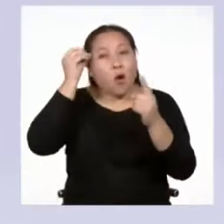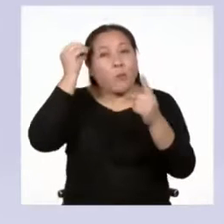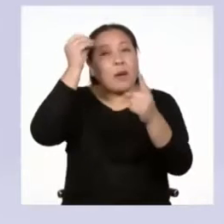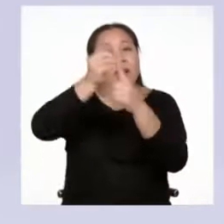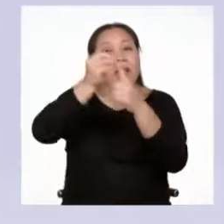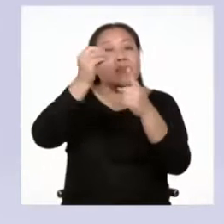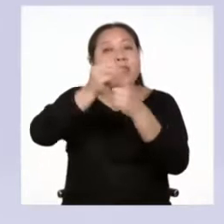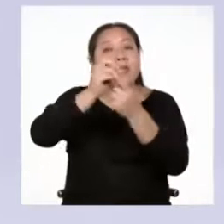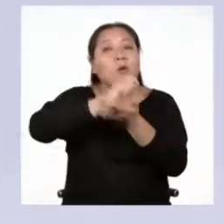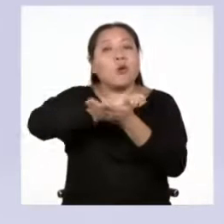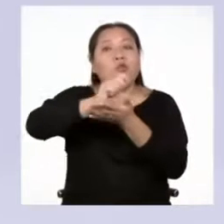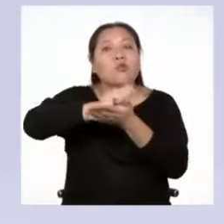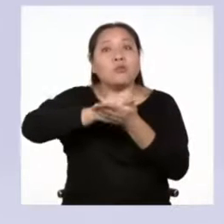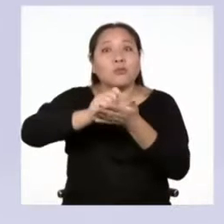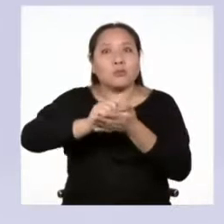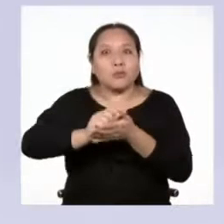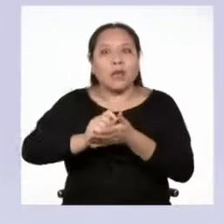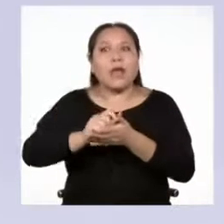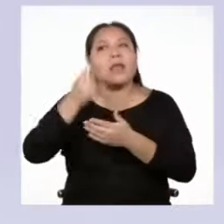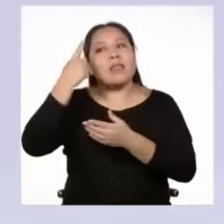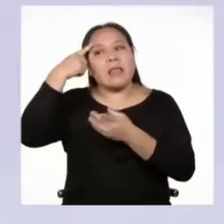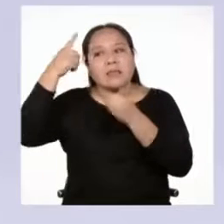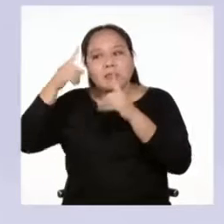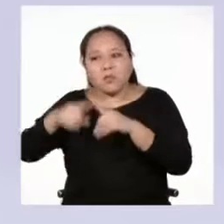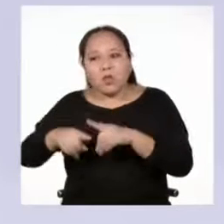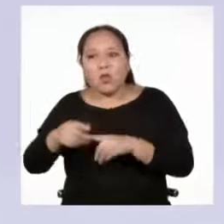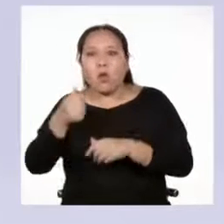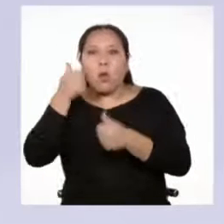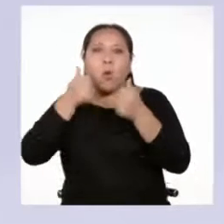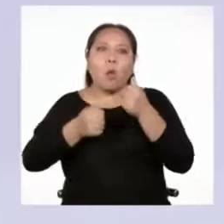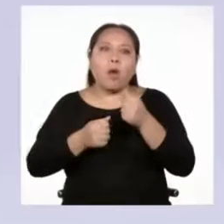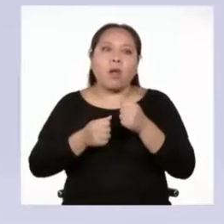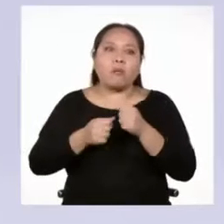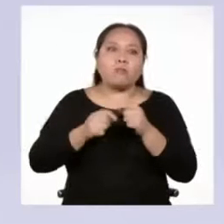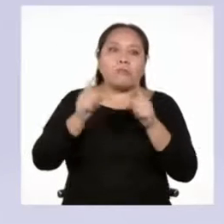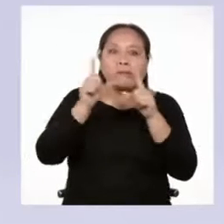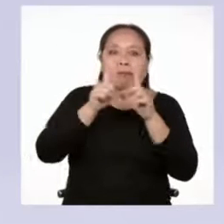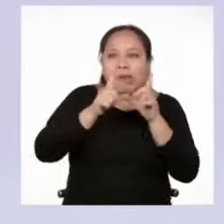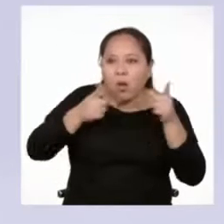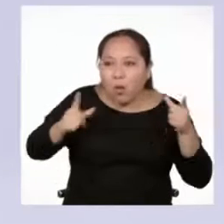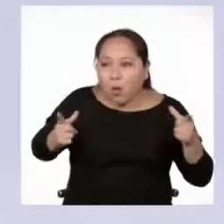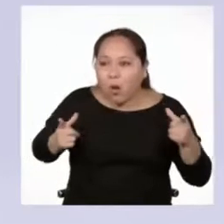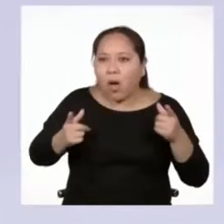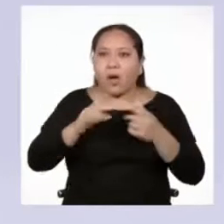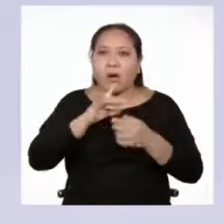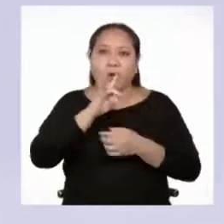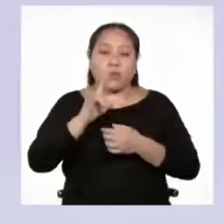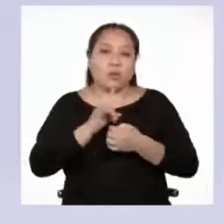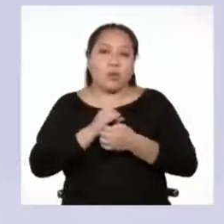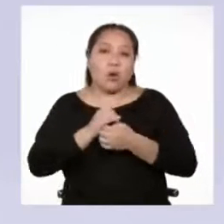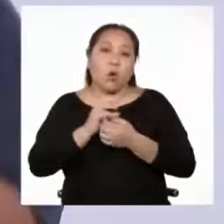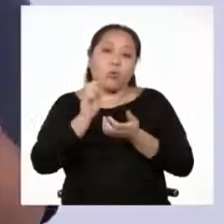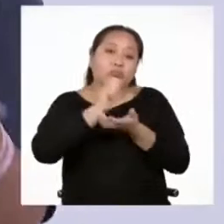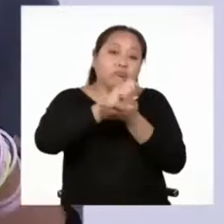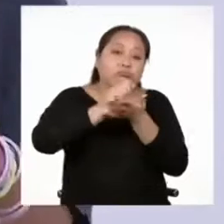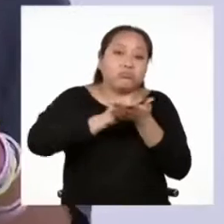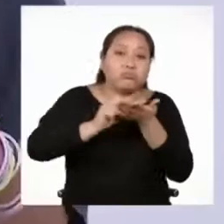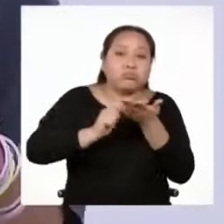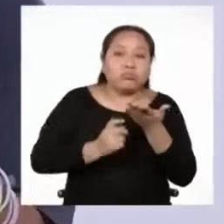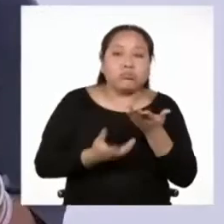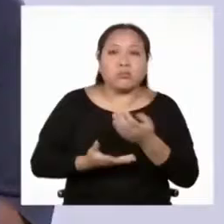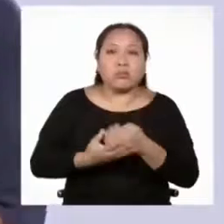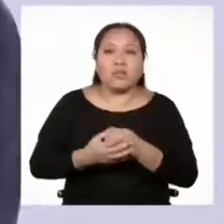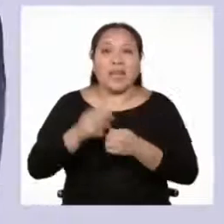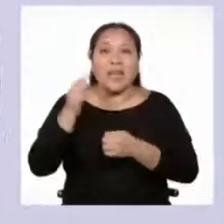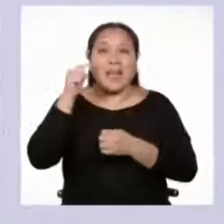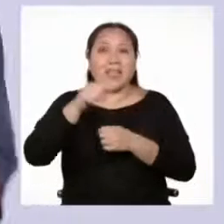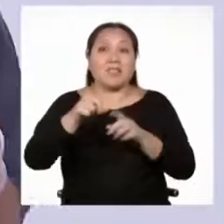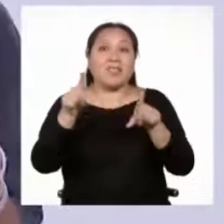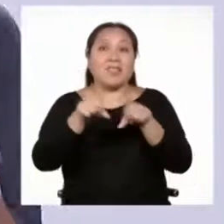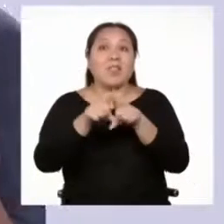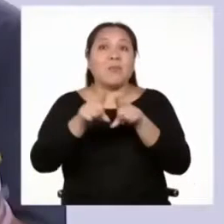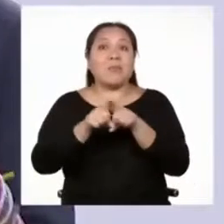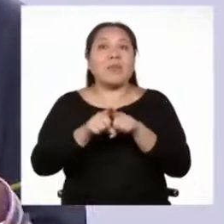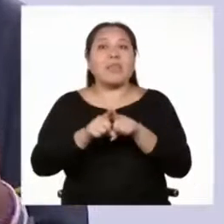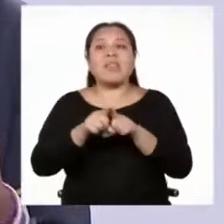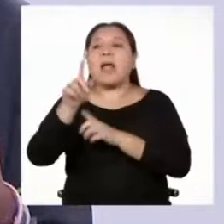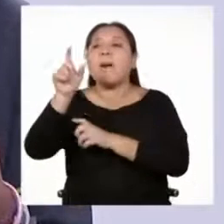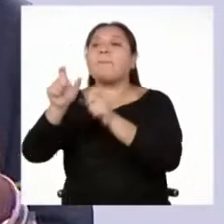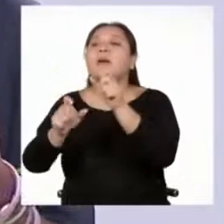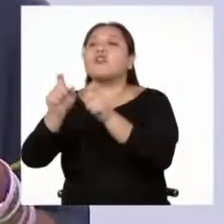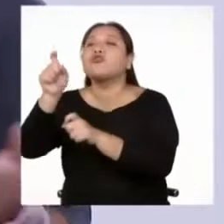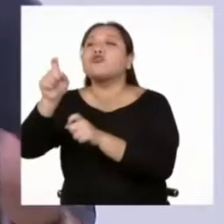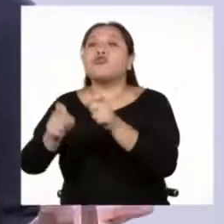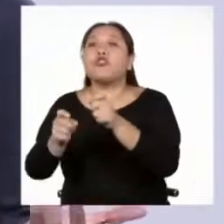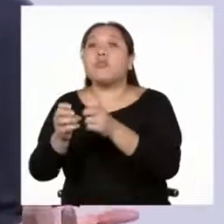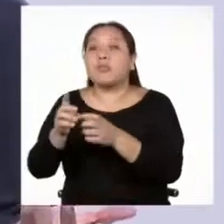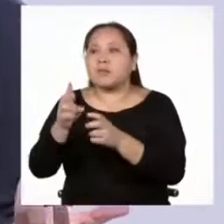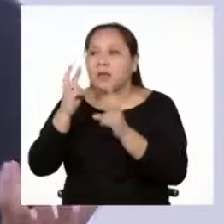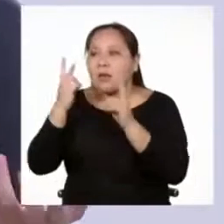determina las elecciones que haremos, por ejemplo, el tipo de lenguaje que usaré o el tipo de texto que escribiré. Del mismo modo lo es la audiencia que ésta